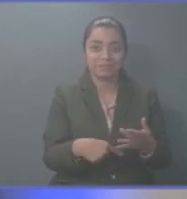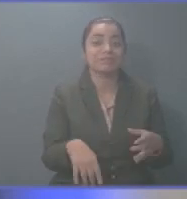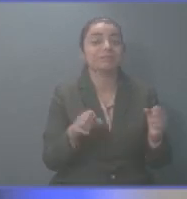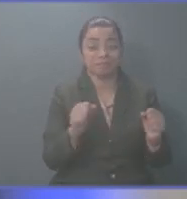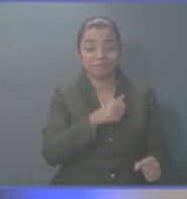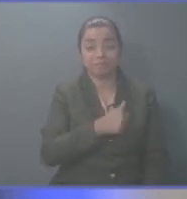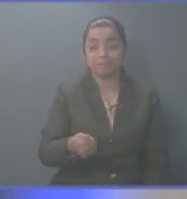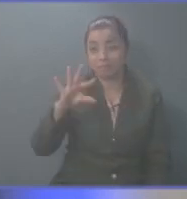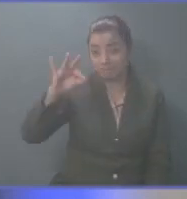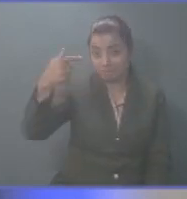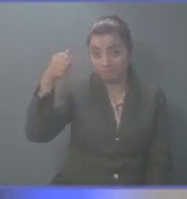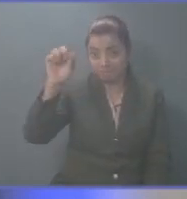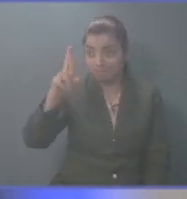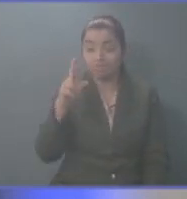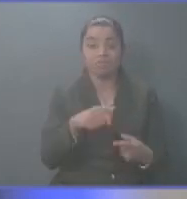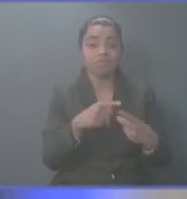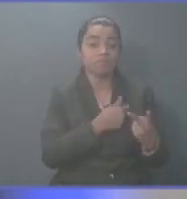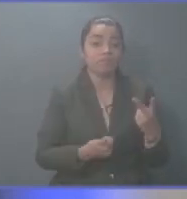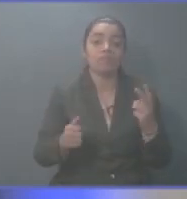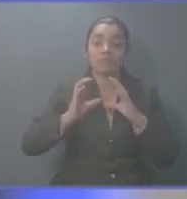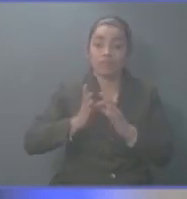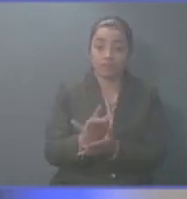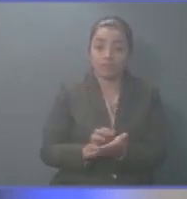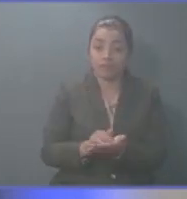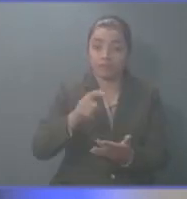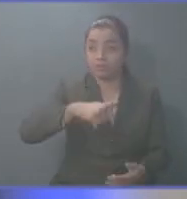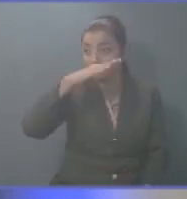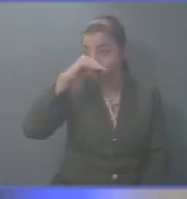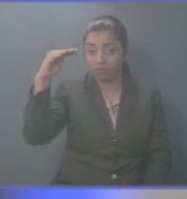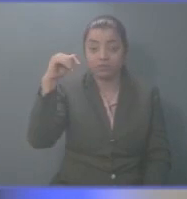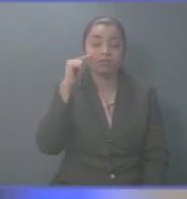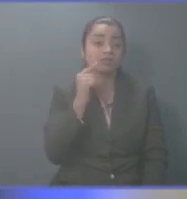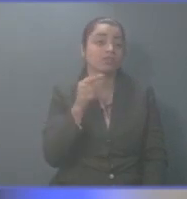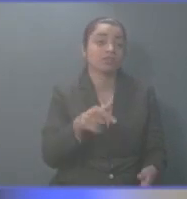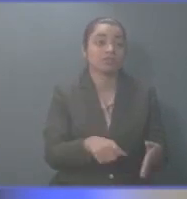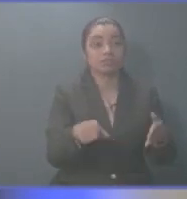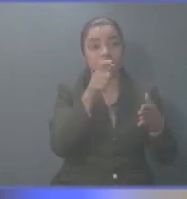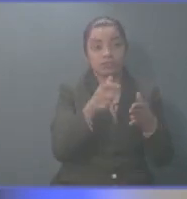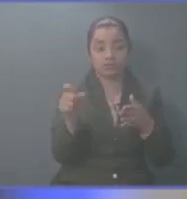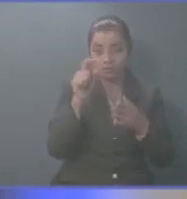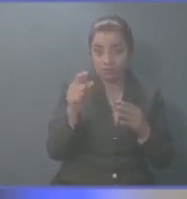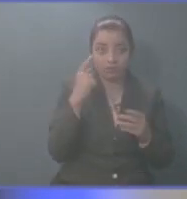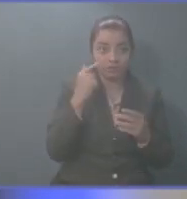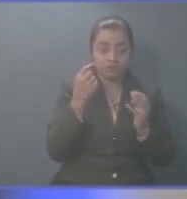una Fiscalía General de la República, una Corte de Cuentas de la República y todo tipo de institución que tenga que ver con el manejo de los recursos del Estado,